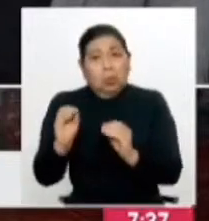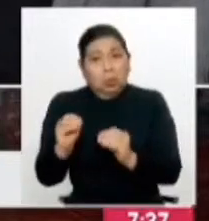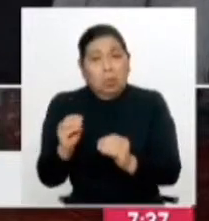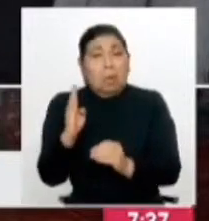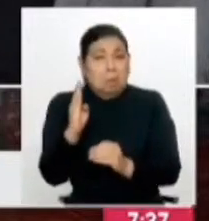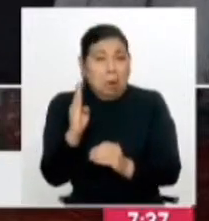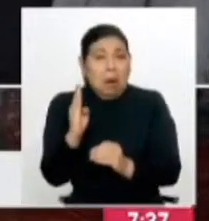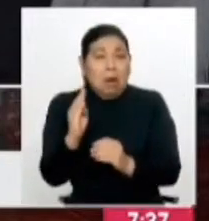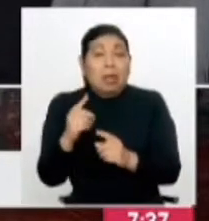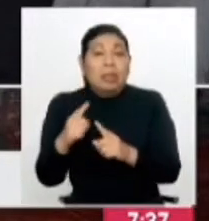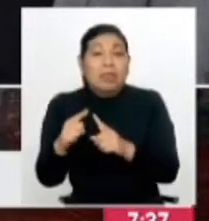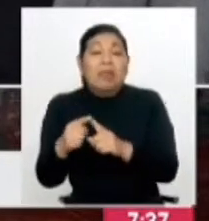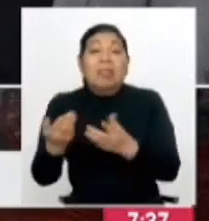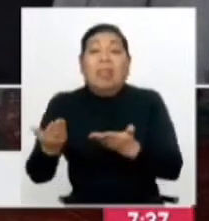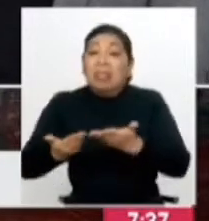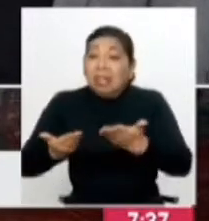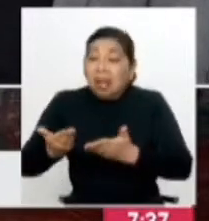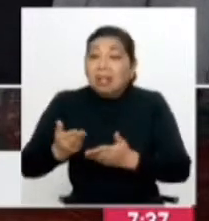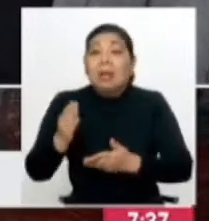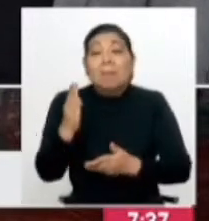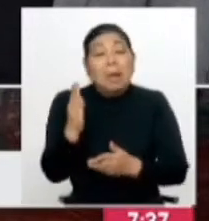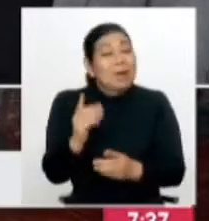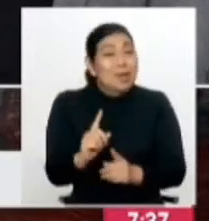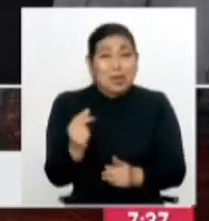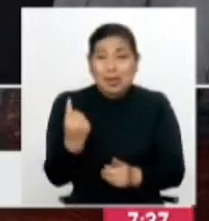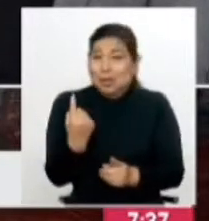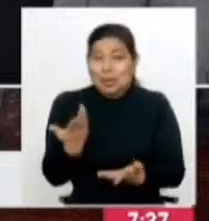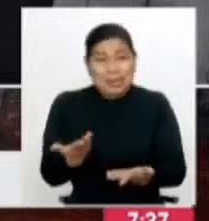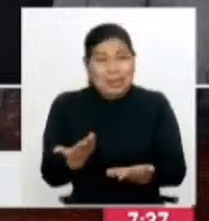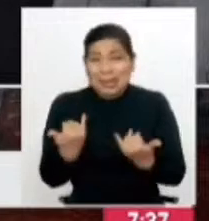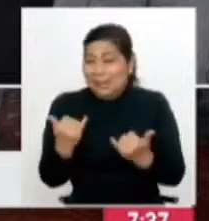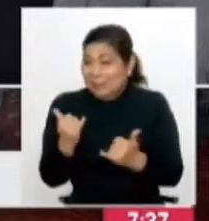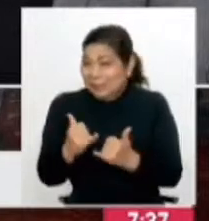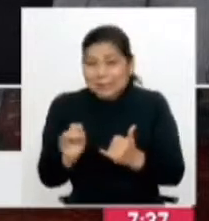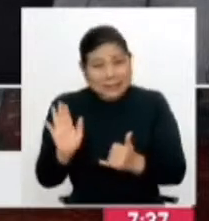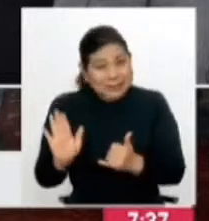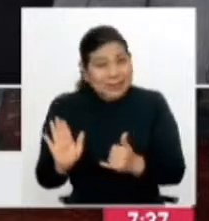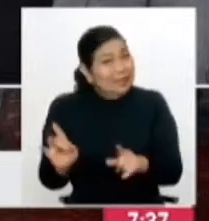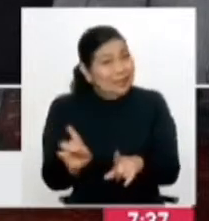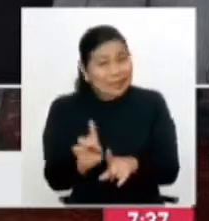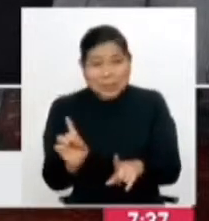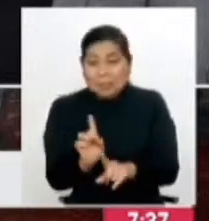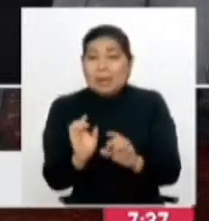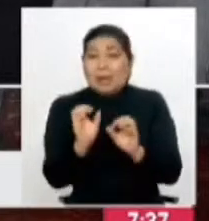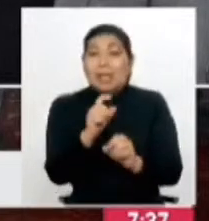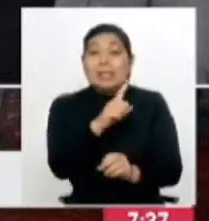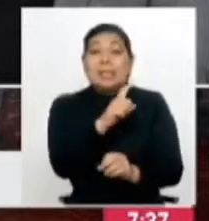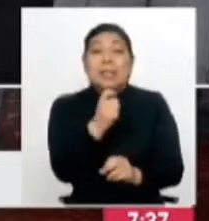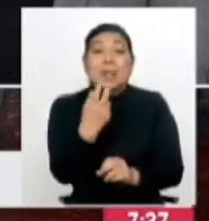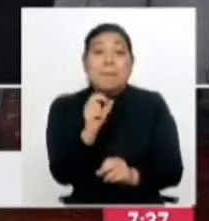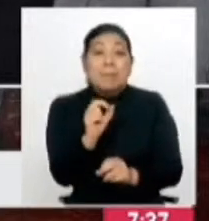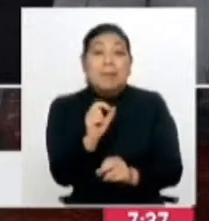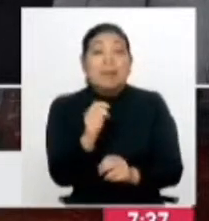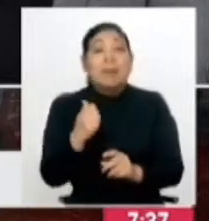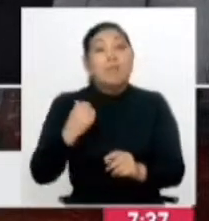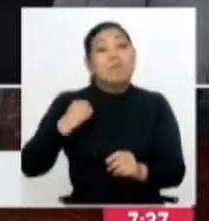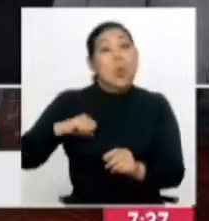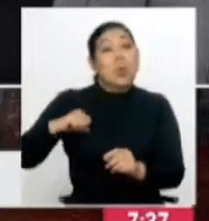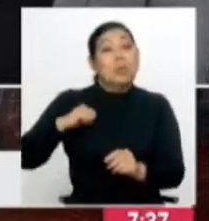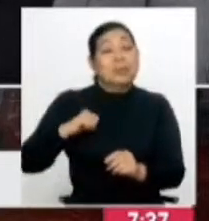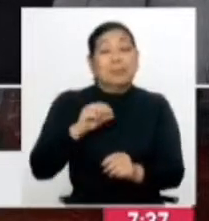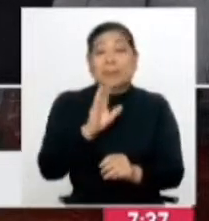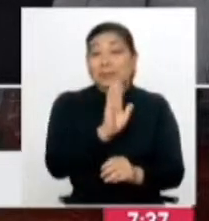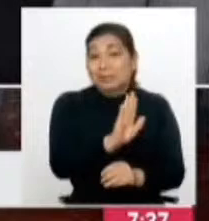oferta del banco a distintos puntos. Ahora, no solo terminamos ahí, tenemos 120 agentes